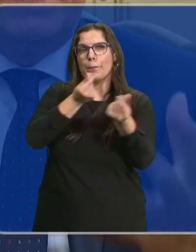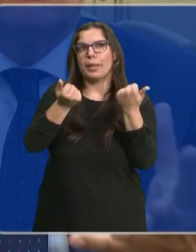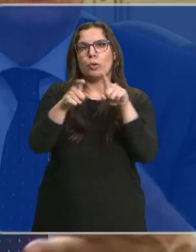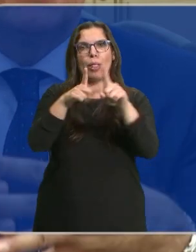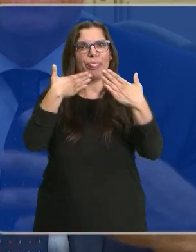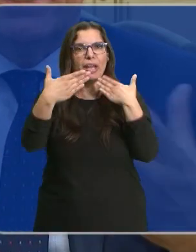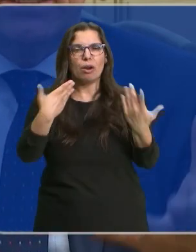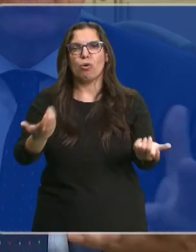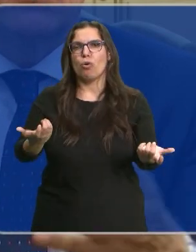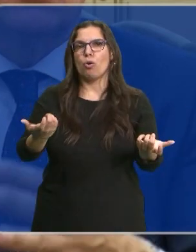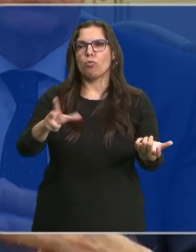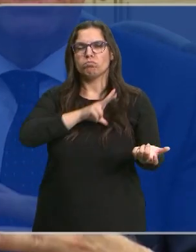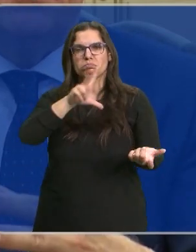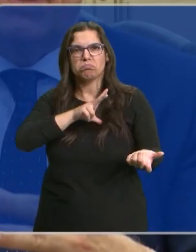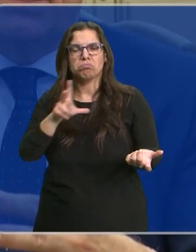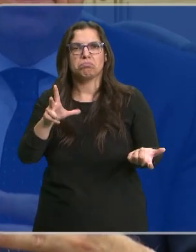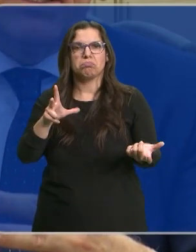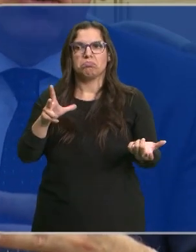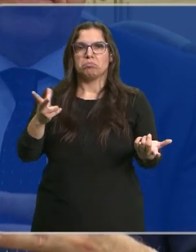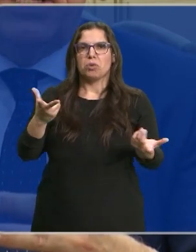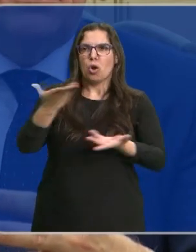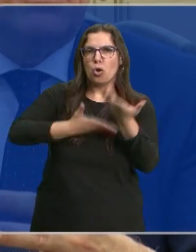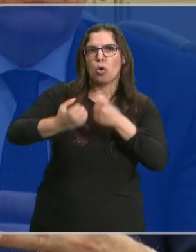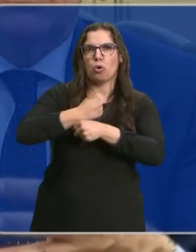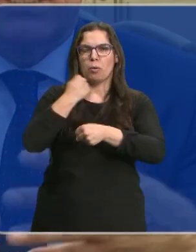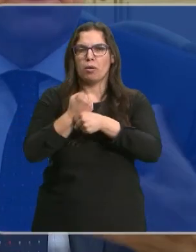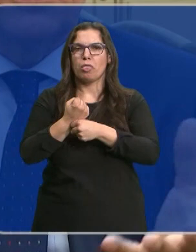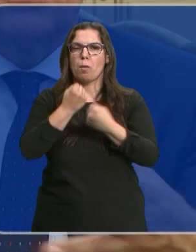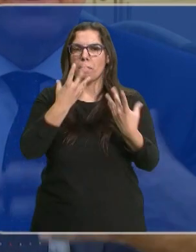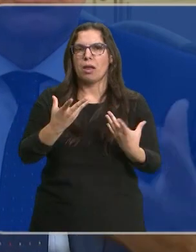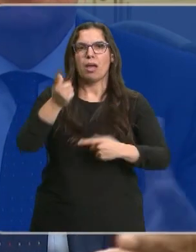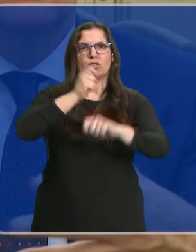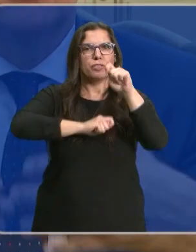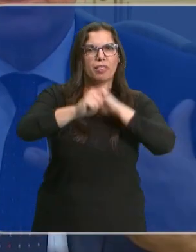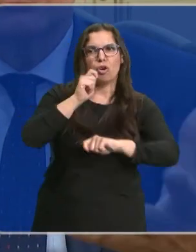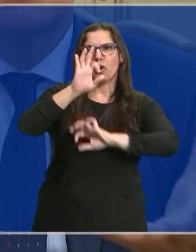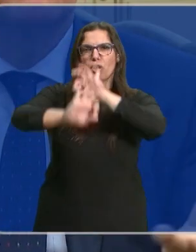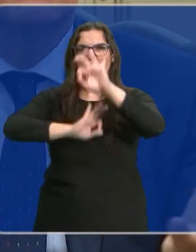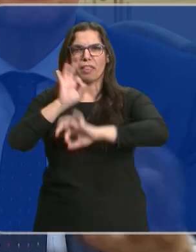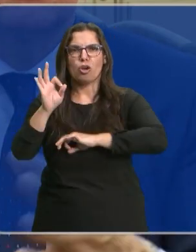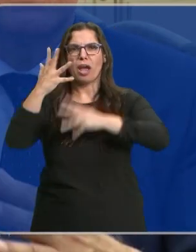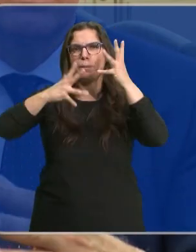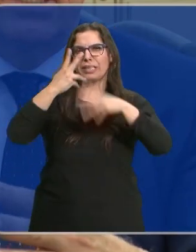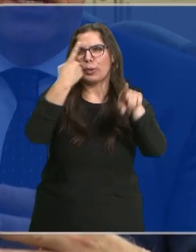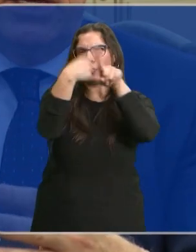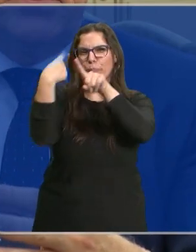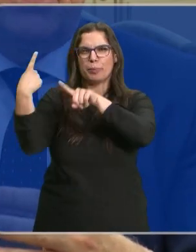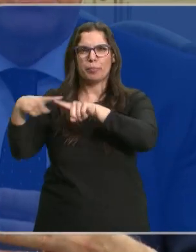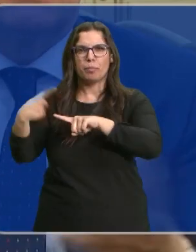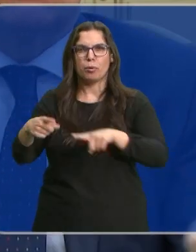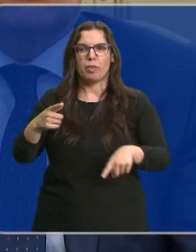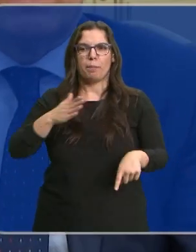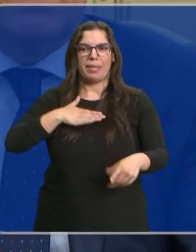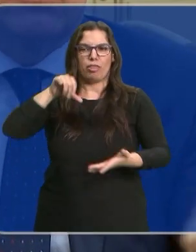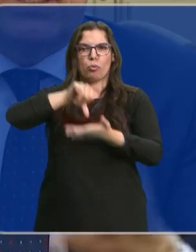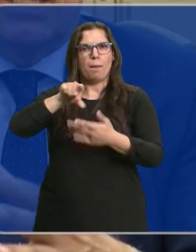diálogo, de concordia y de cooperación con las asociaciones, organizaciones y otras administraciones en mi